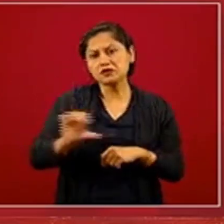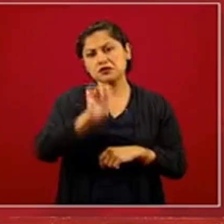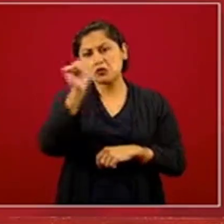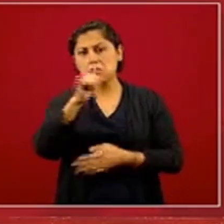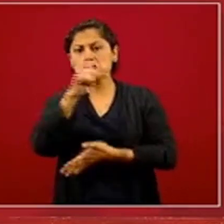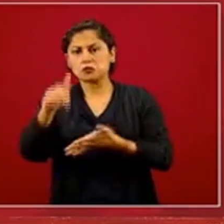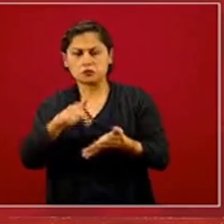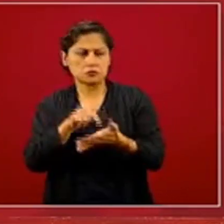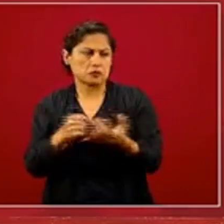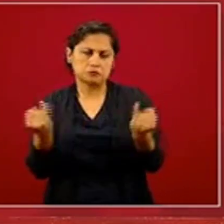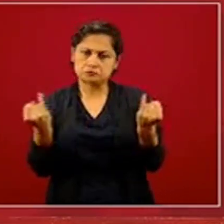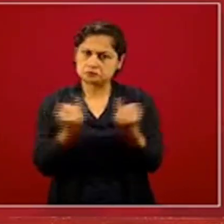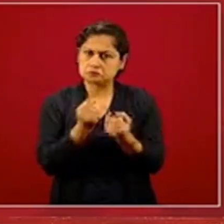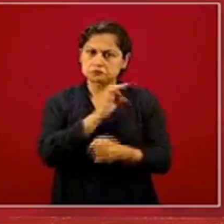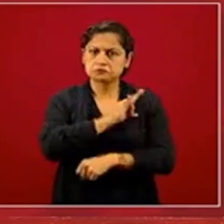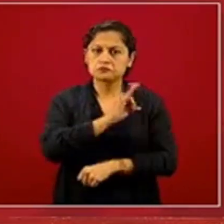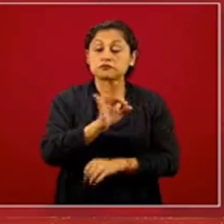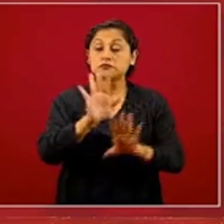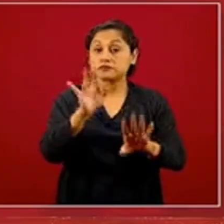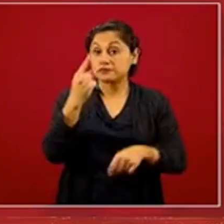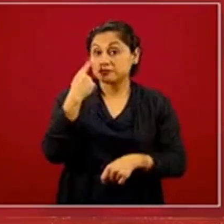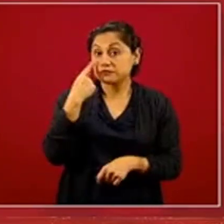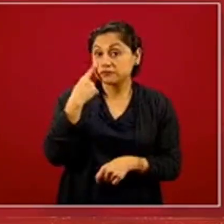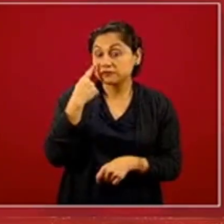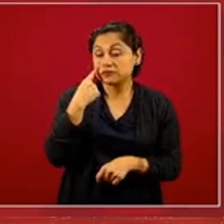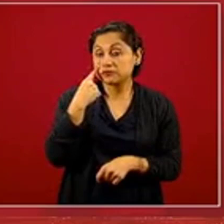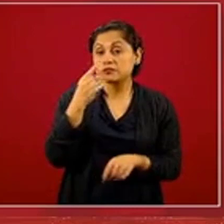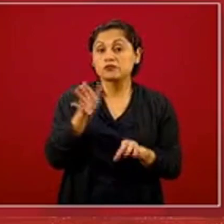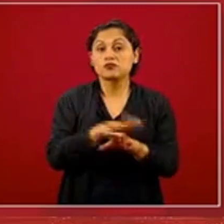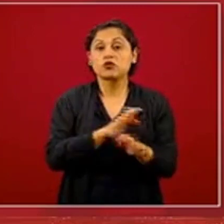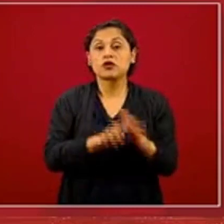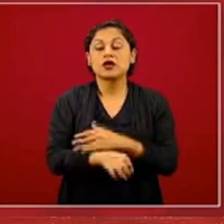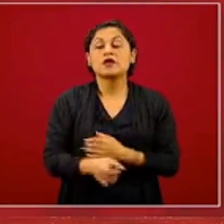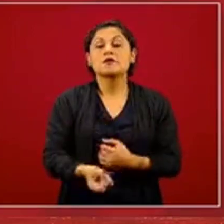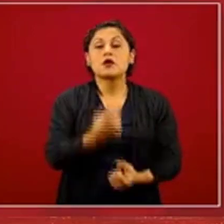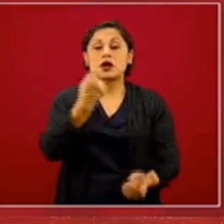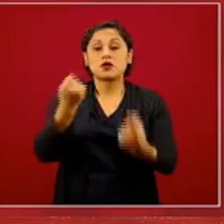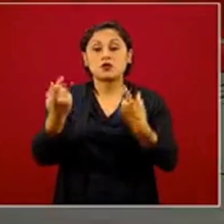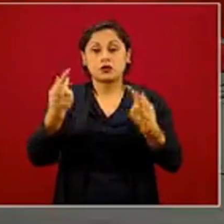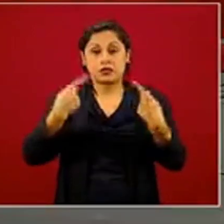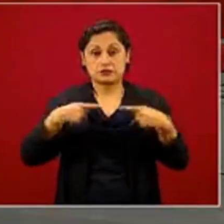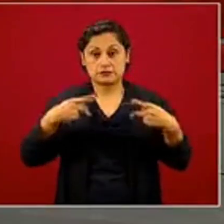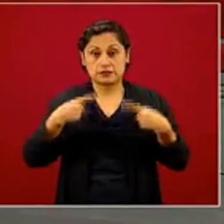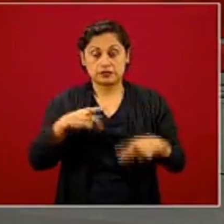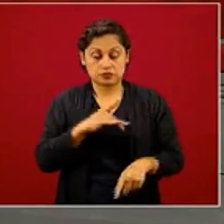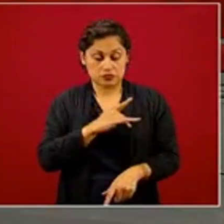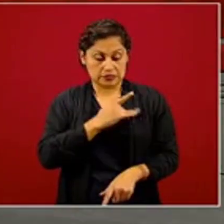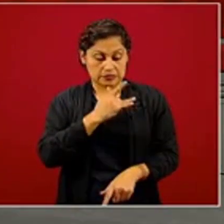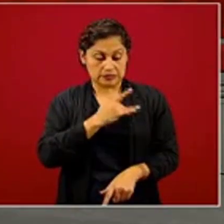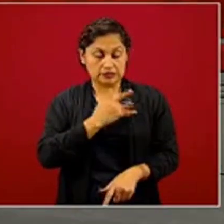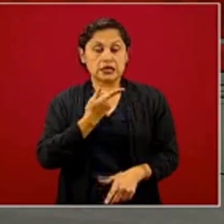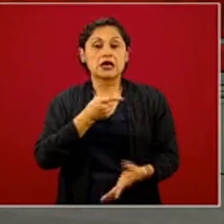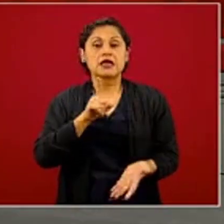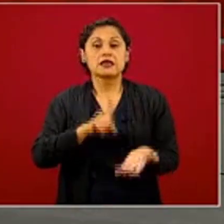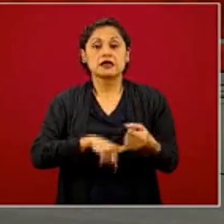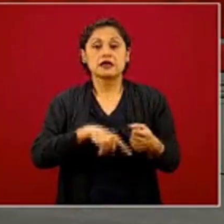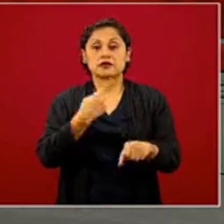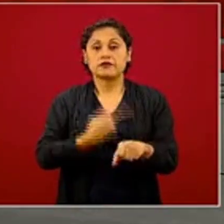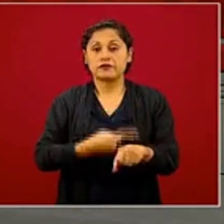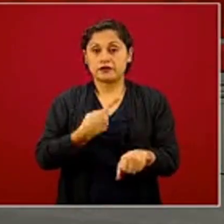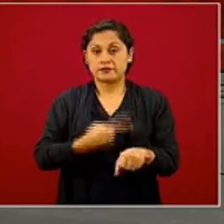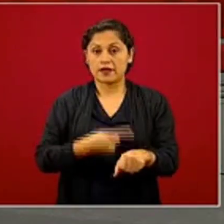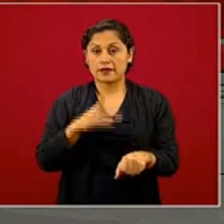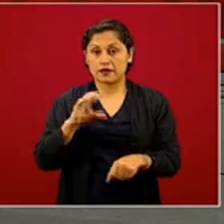país, en donde las personas que tienen síntomas de COVID, recordando que los síntomas de COVID empiezan